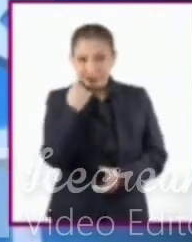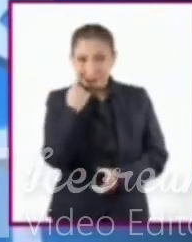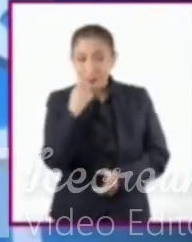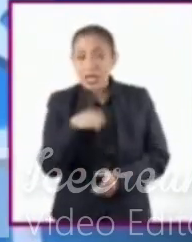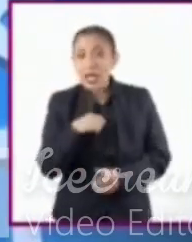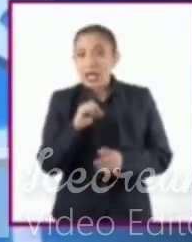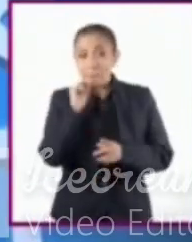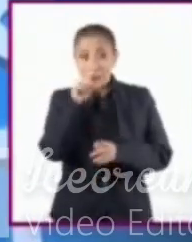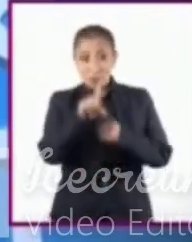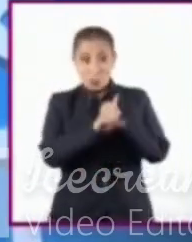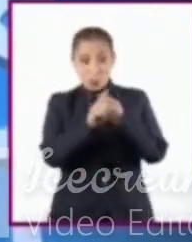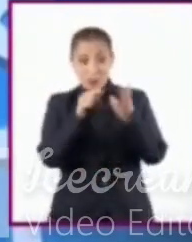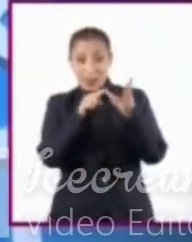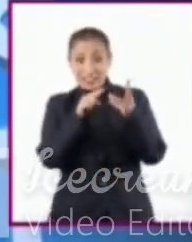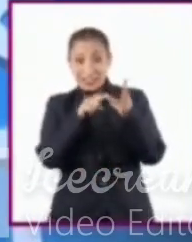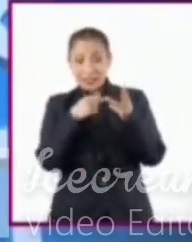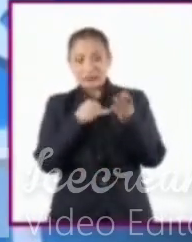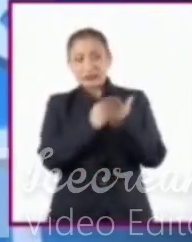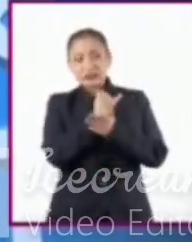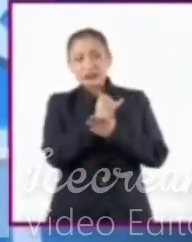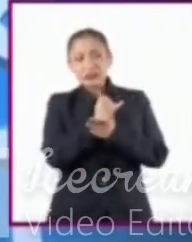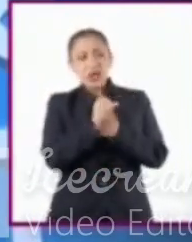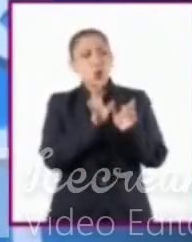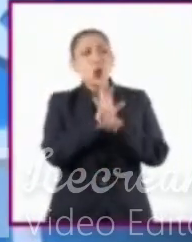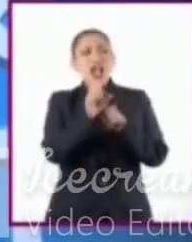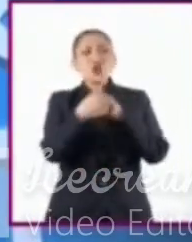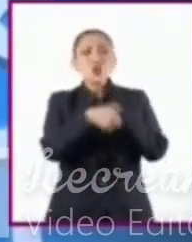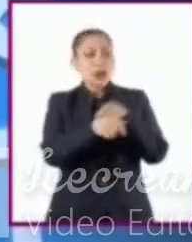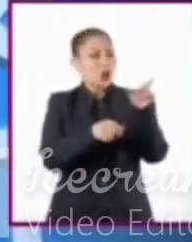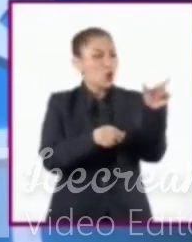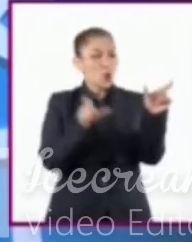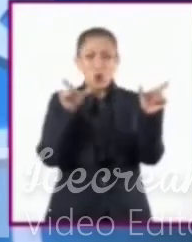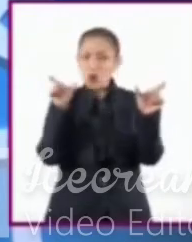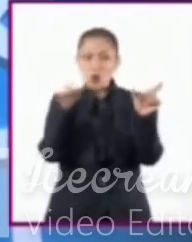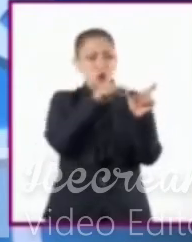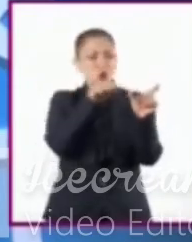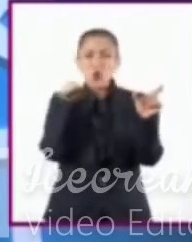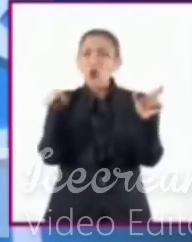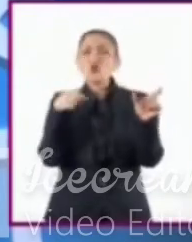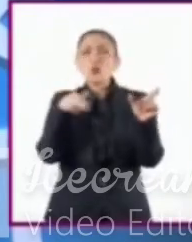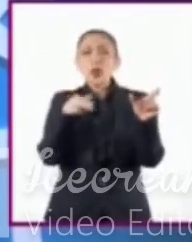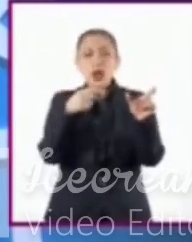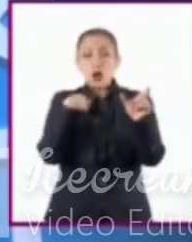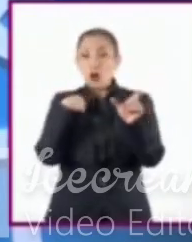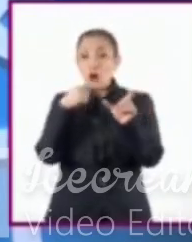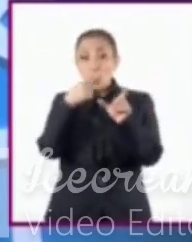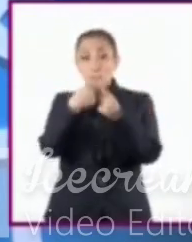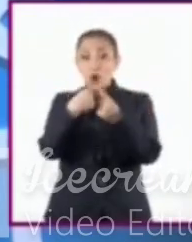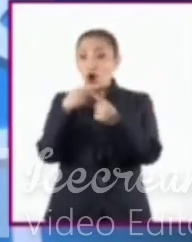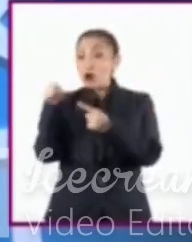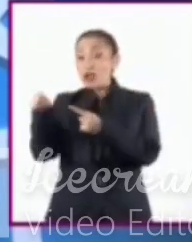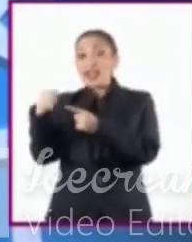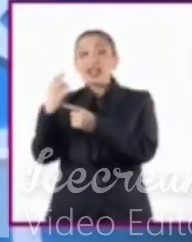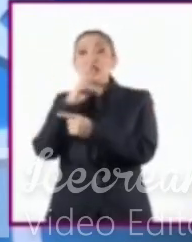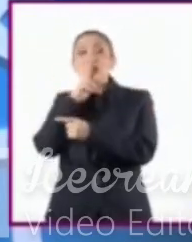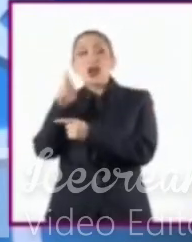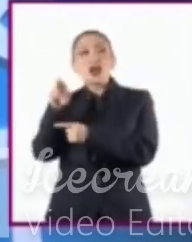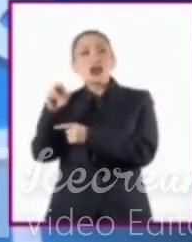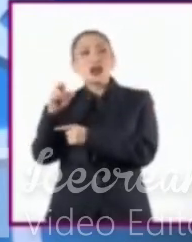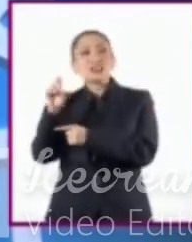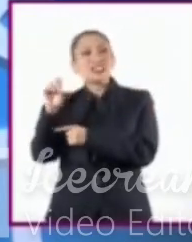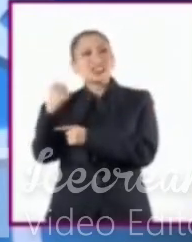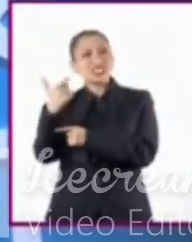situación planteada requiere determinar qué número elevado al cuadrado sumado con 12 es igual a